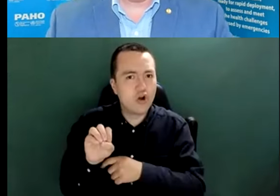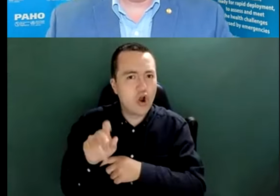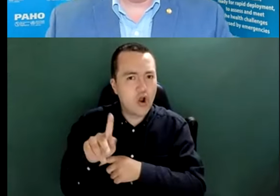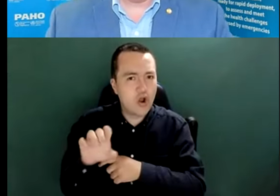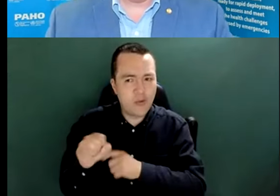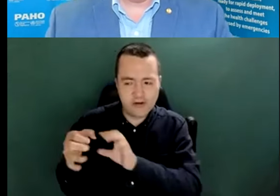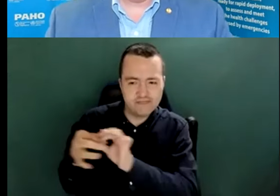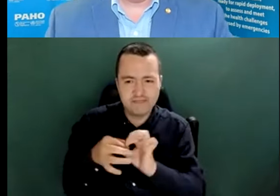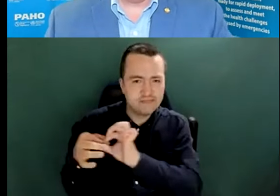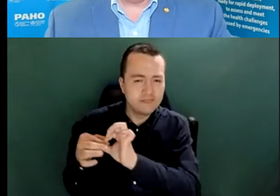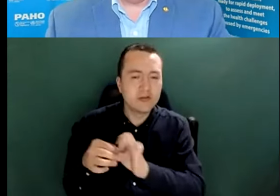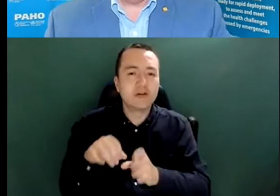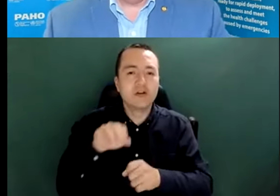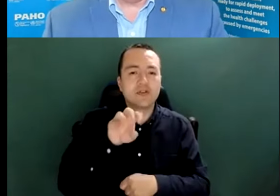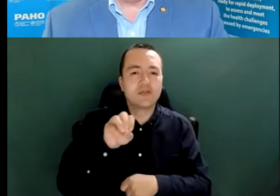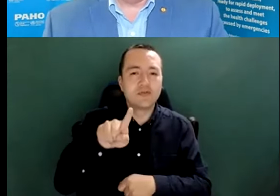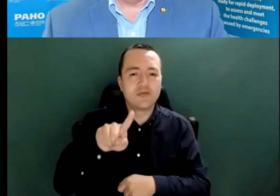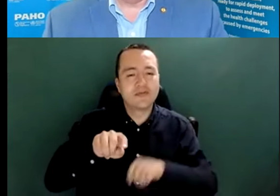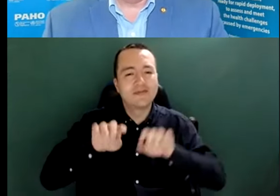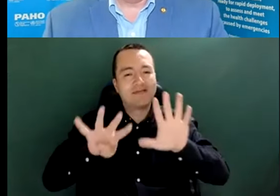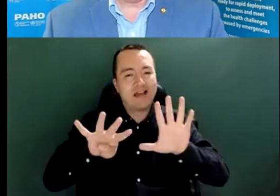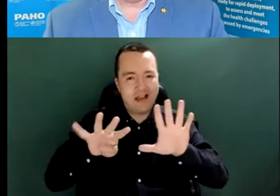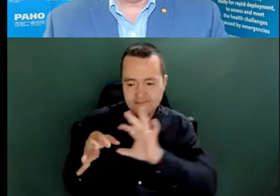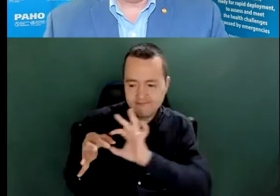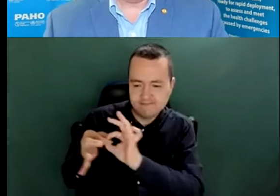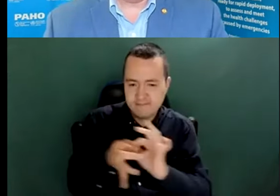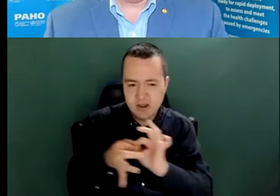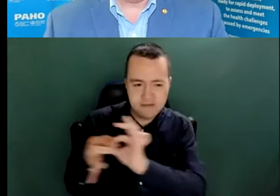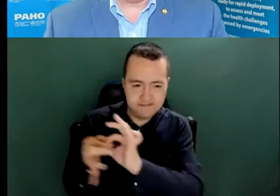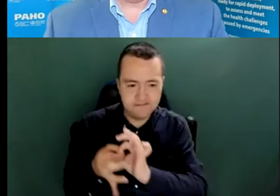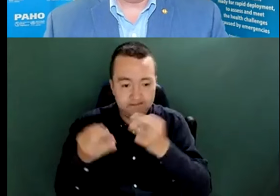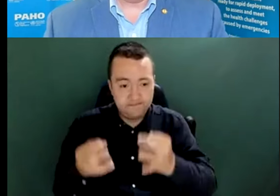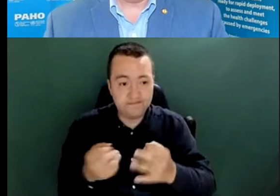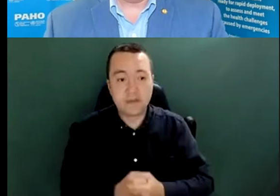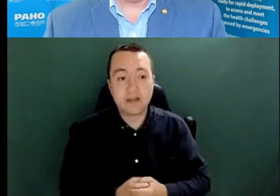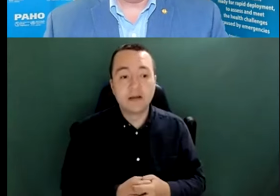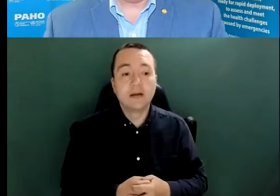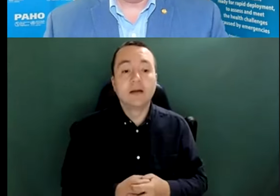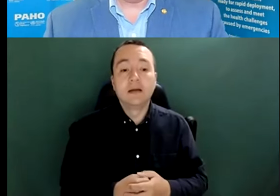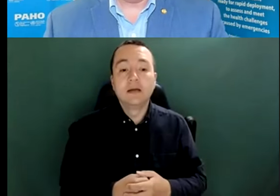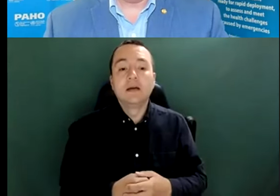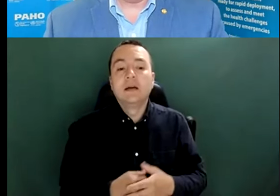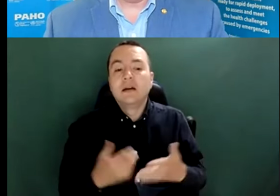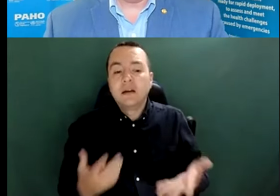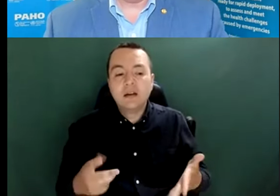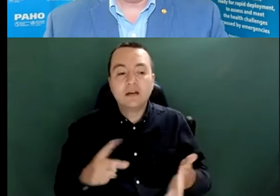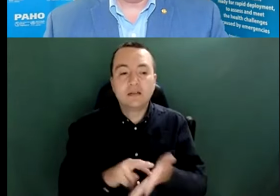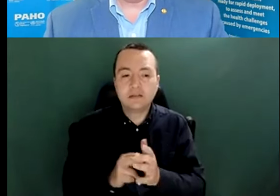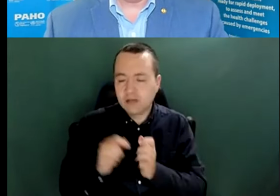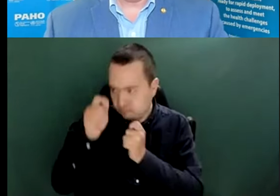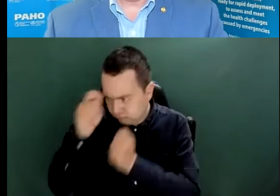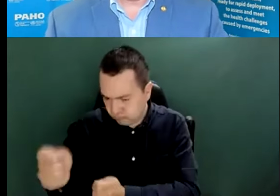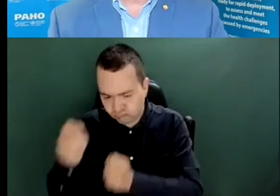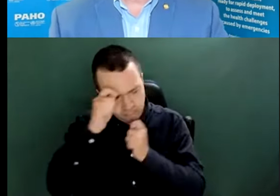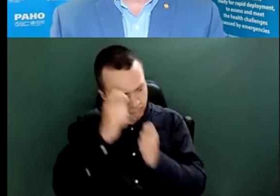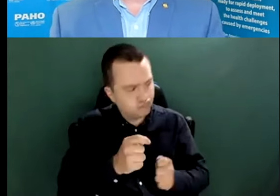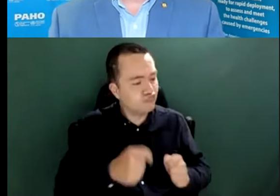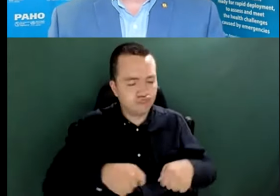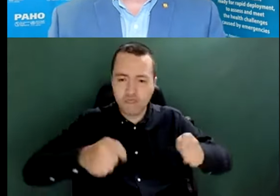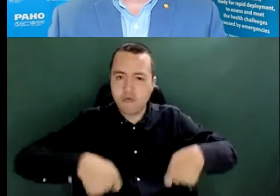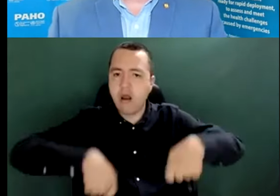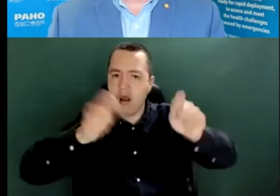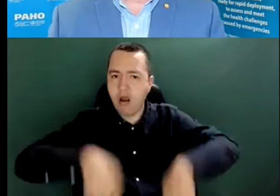trabajando antes. Ese MOU reconoce el reconocimiento conjunto de la importancia de la toma de decisiones basada